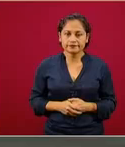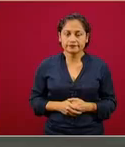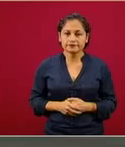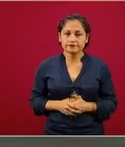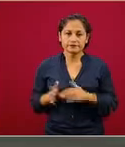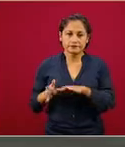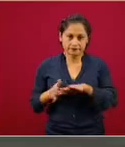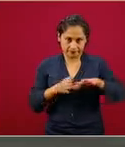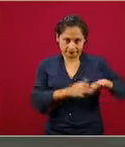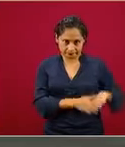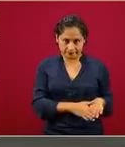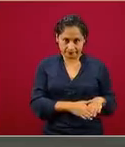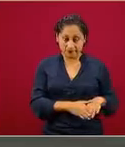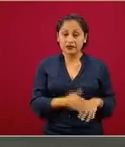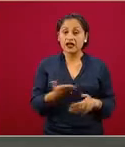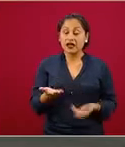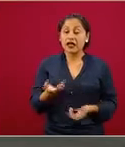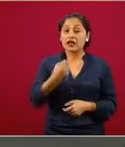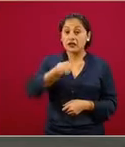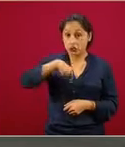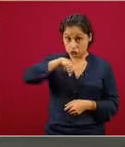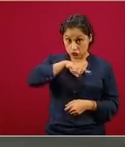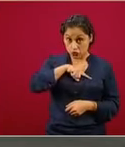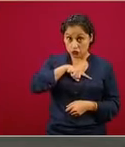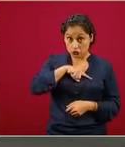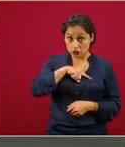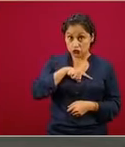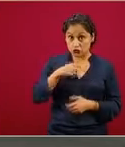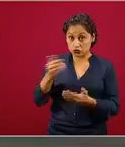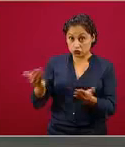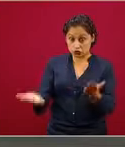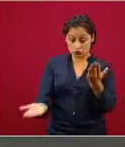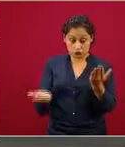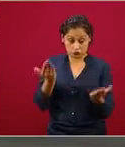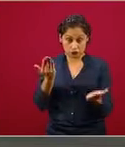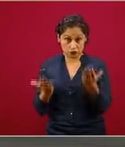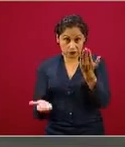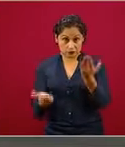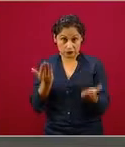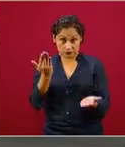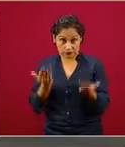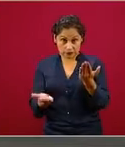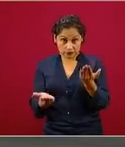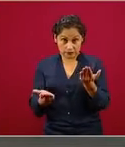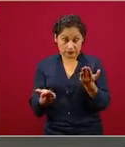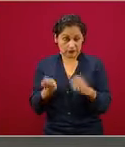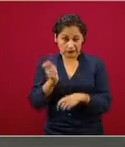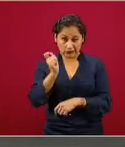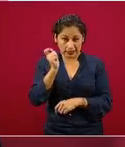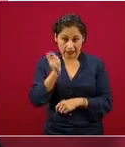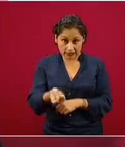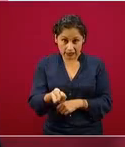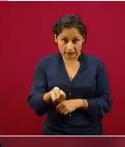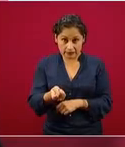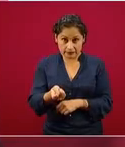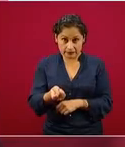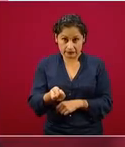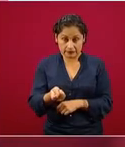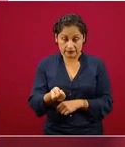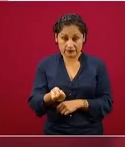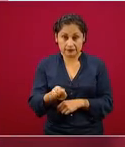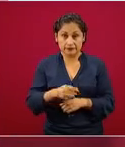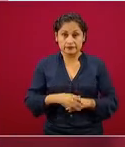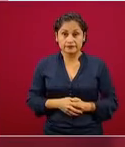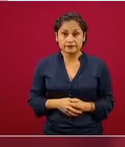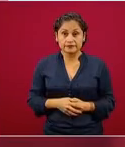esta comparación no quiere decir en modo alguno, y nunca hemos dicho que así sea, que